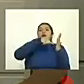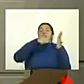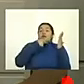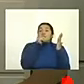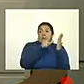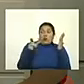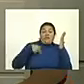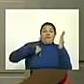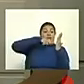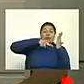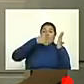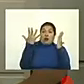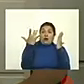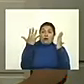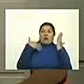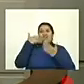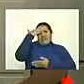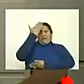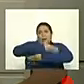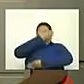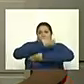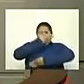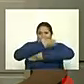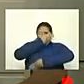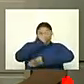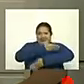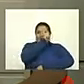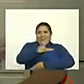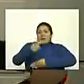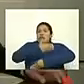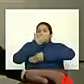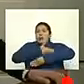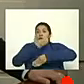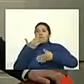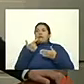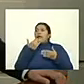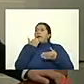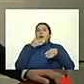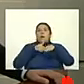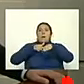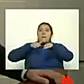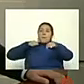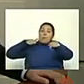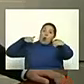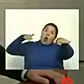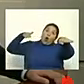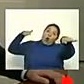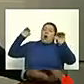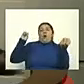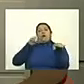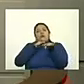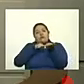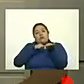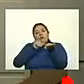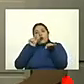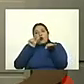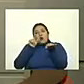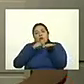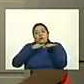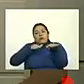que la gente va a pagar en peajes y en su defecto, si no hay el tráfico esperado, el